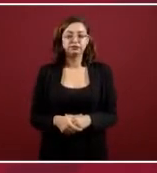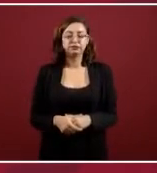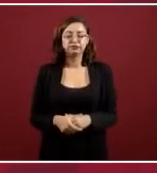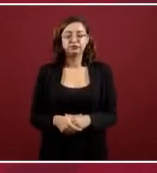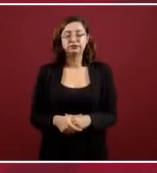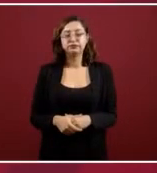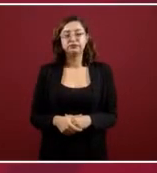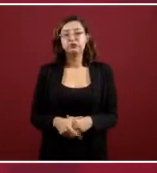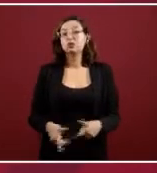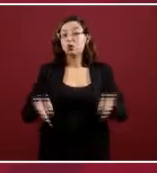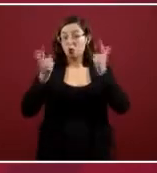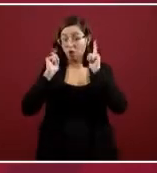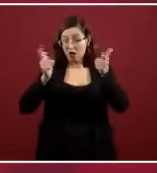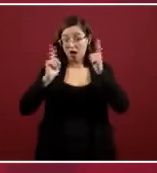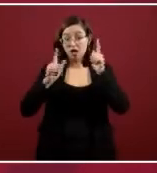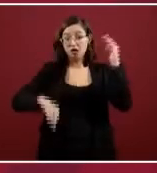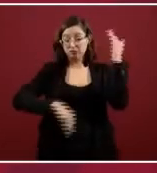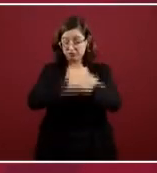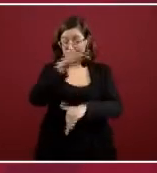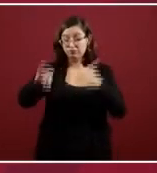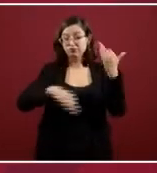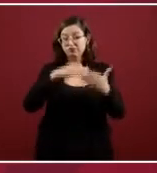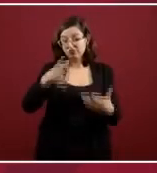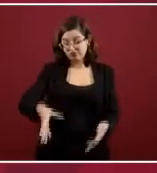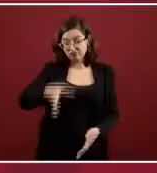Ojalá y nos sirva a todos esto.